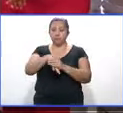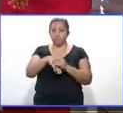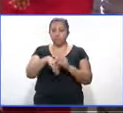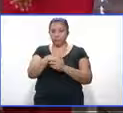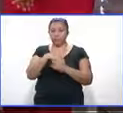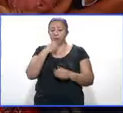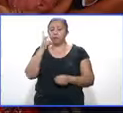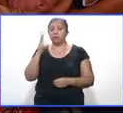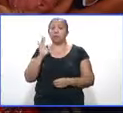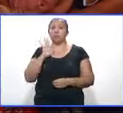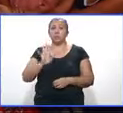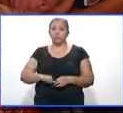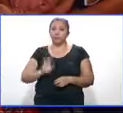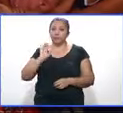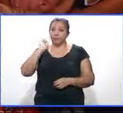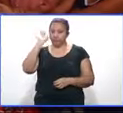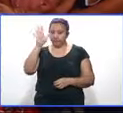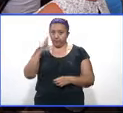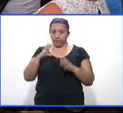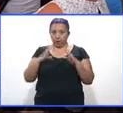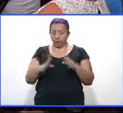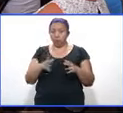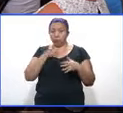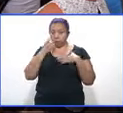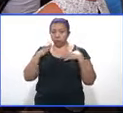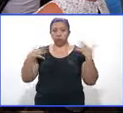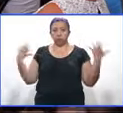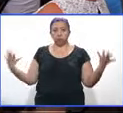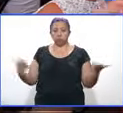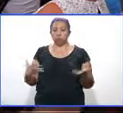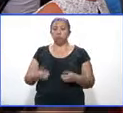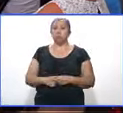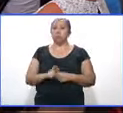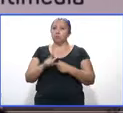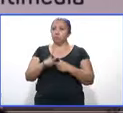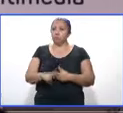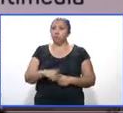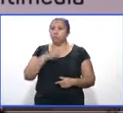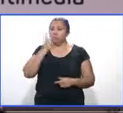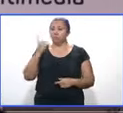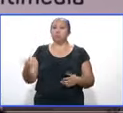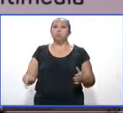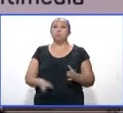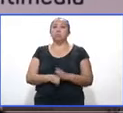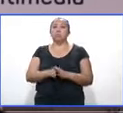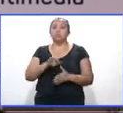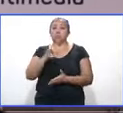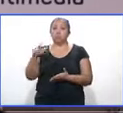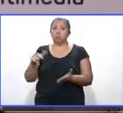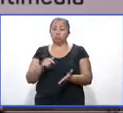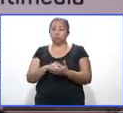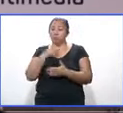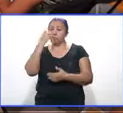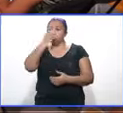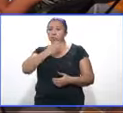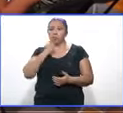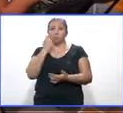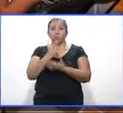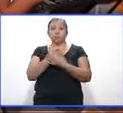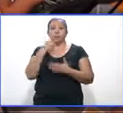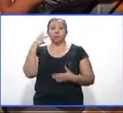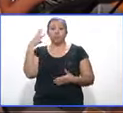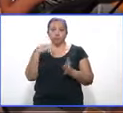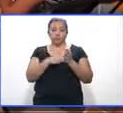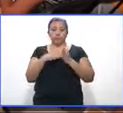5 de básquetbol. Liborio Vidal anunció que se realizarán trabajos de mantenimiento y la construcción del estacionamiento en el plantel con la inversión de 3 millones